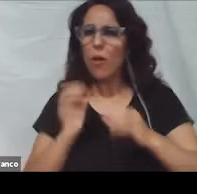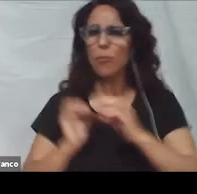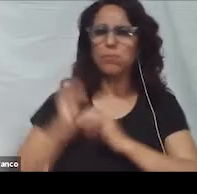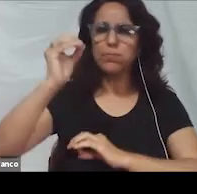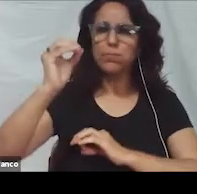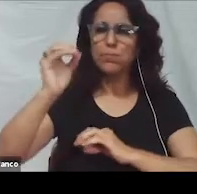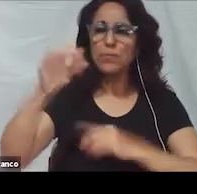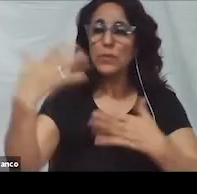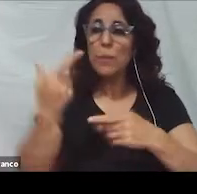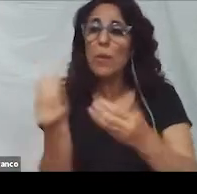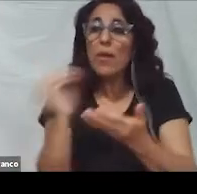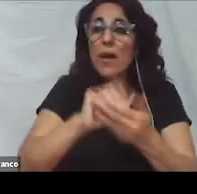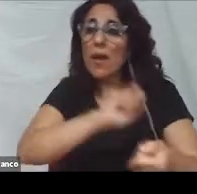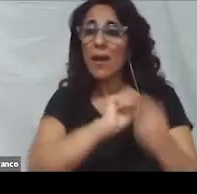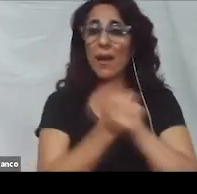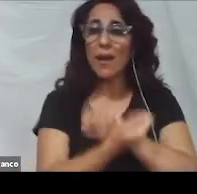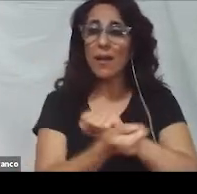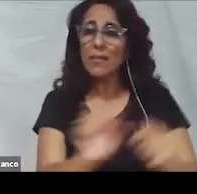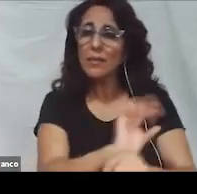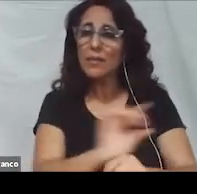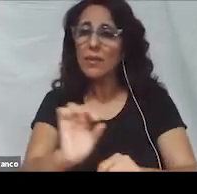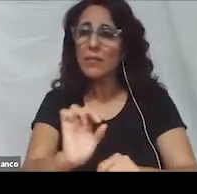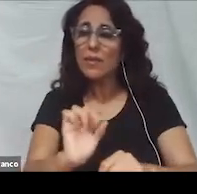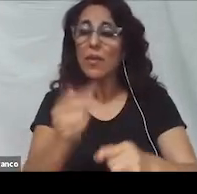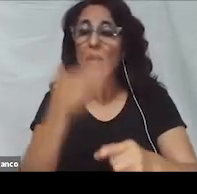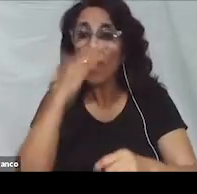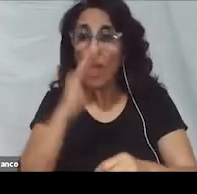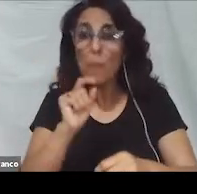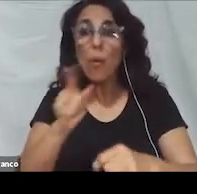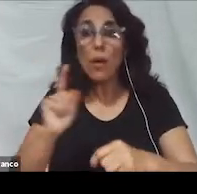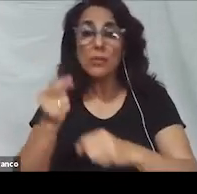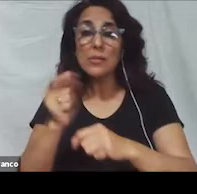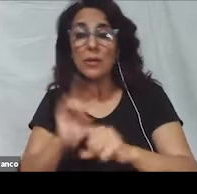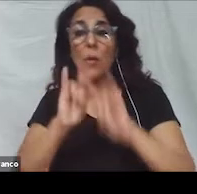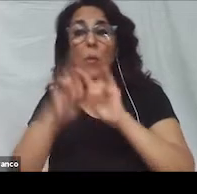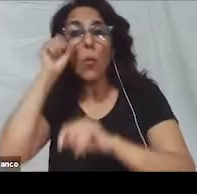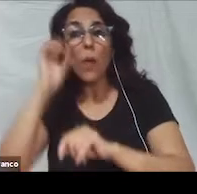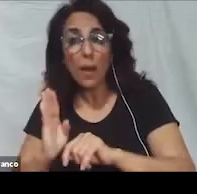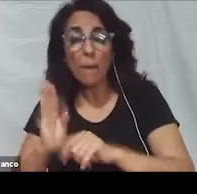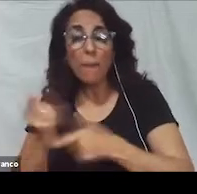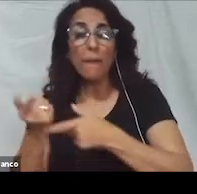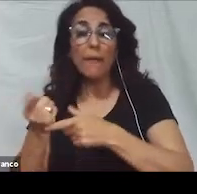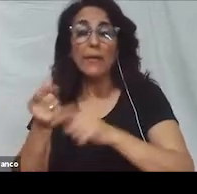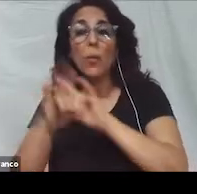van a encontrar que se le puede agregar una transcripción al video y luego colocan ese video en su sitio web.